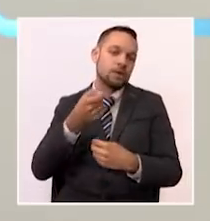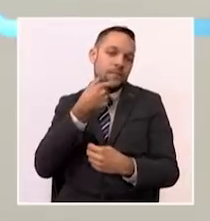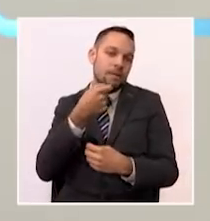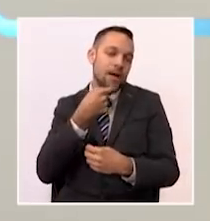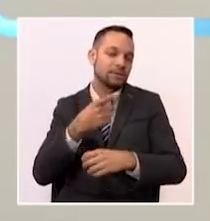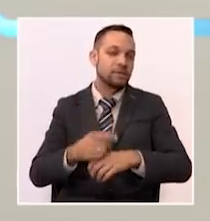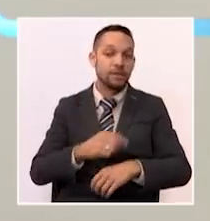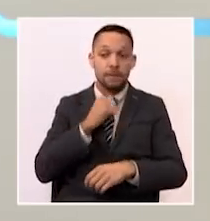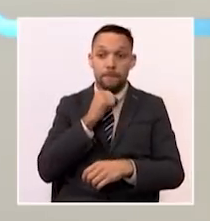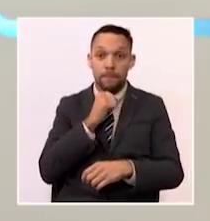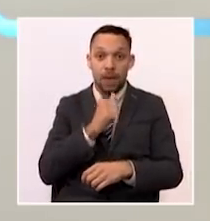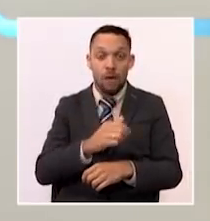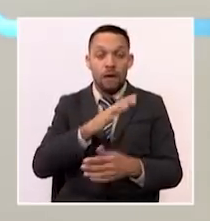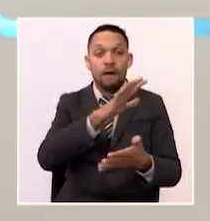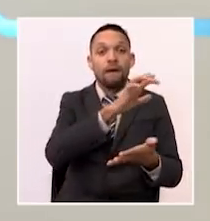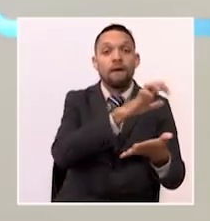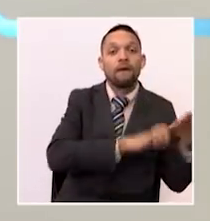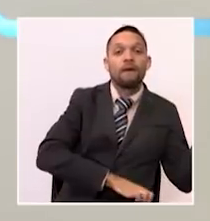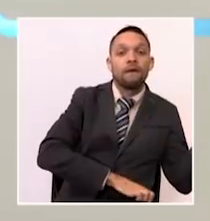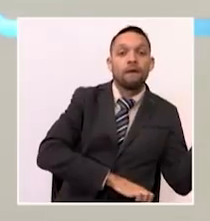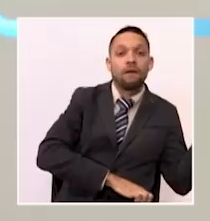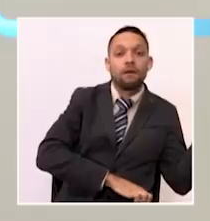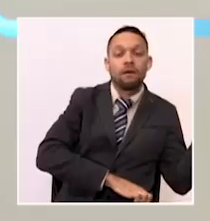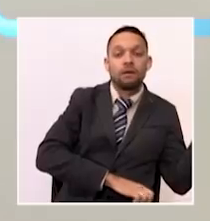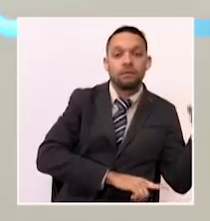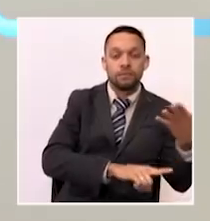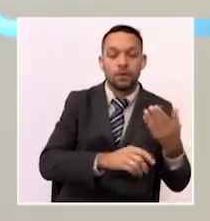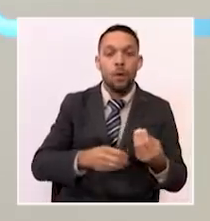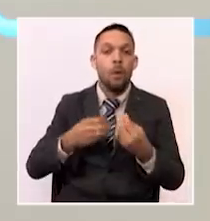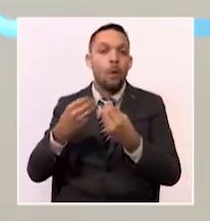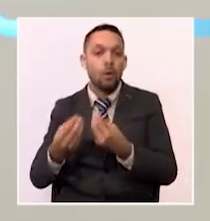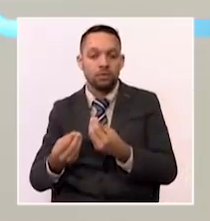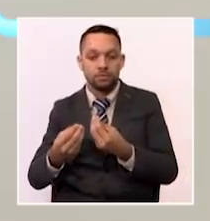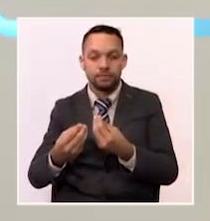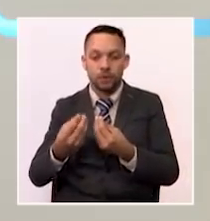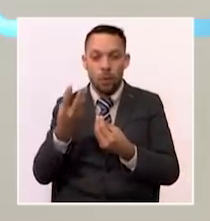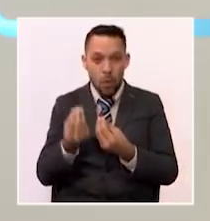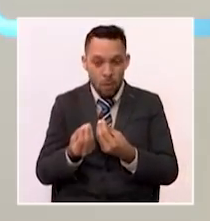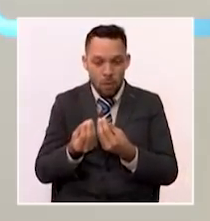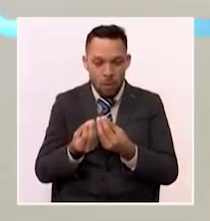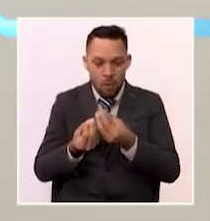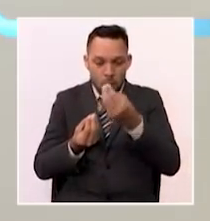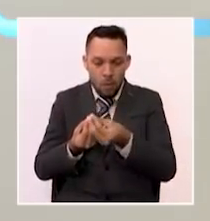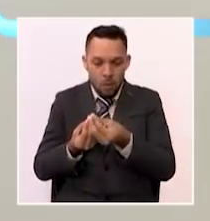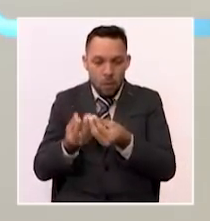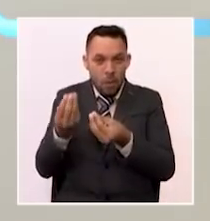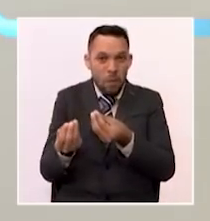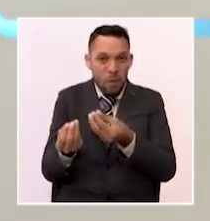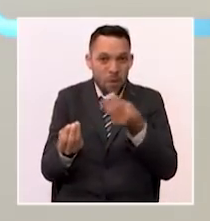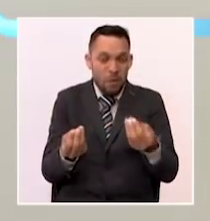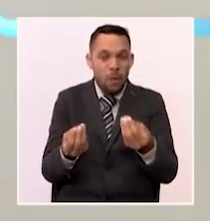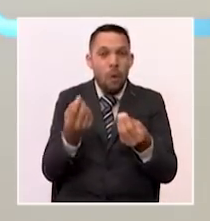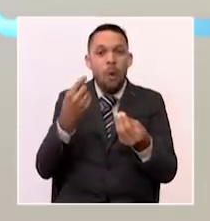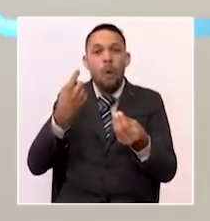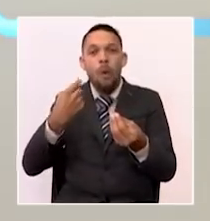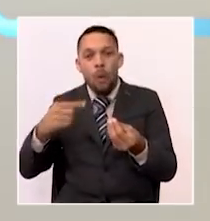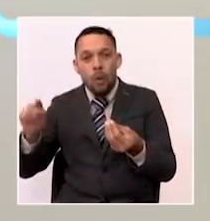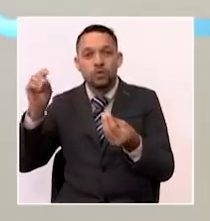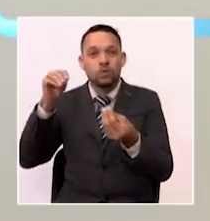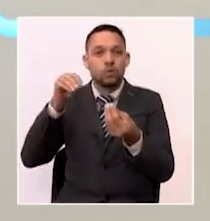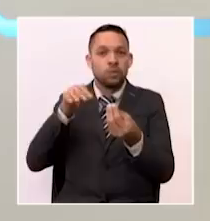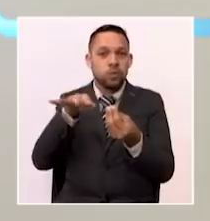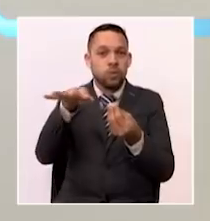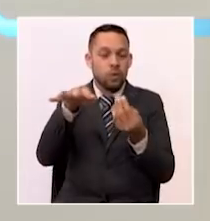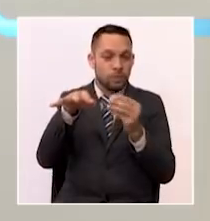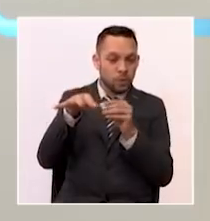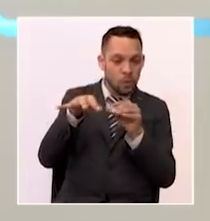la resistencia no la hizo la bacteria sola. Uno, sin querer, o sea, la paciente, sin querer y por la mala información, le dio